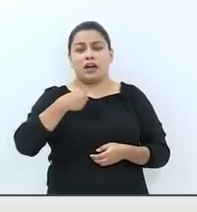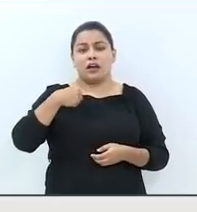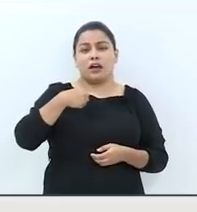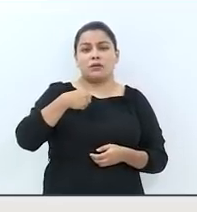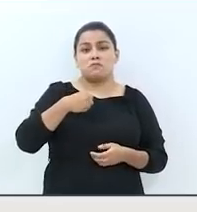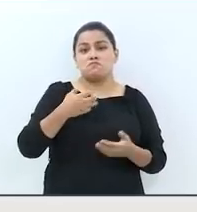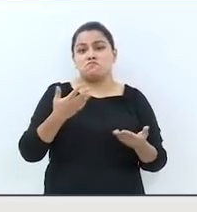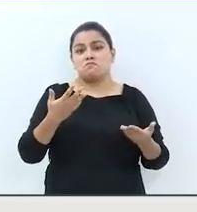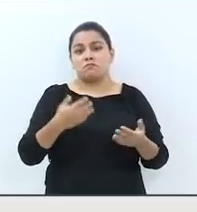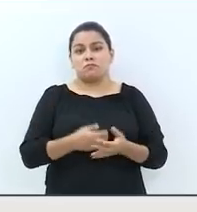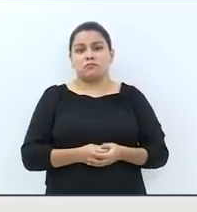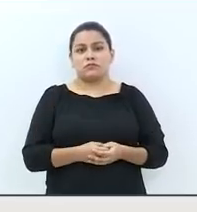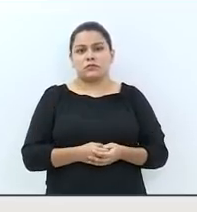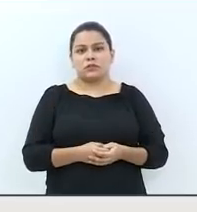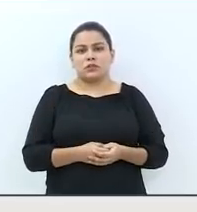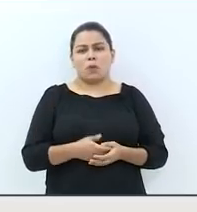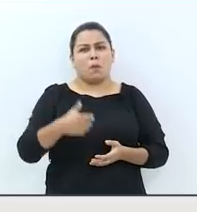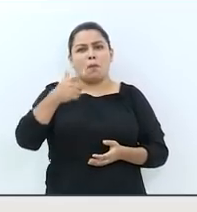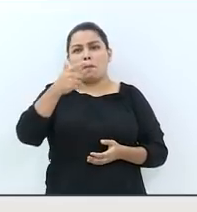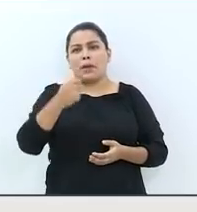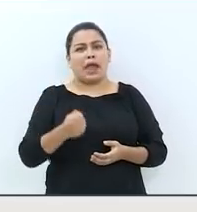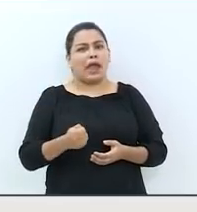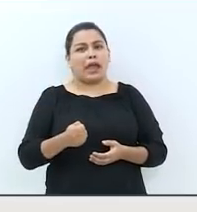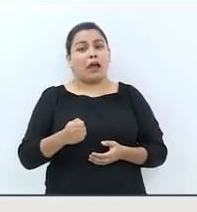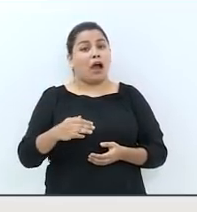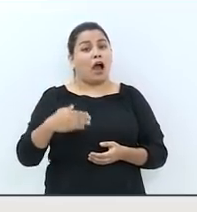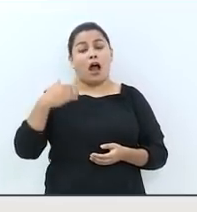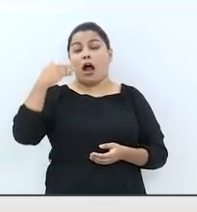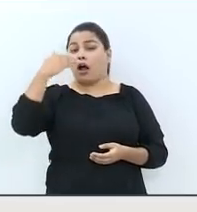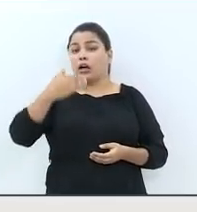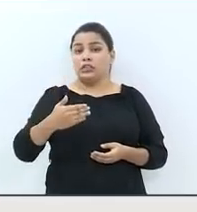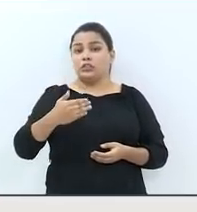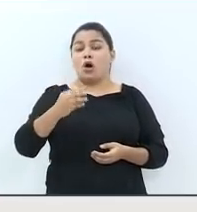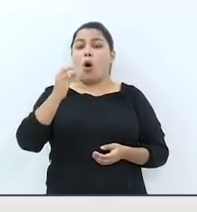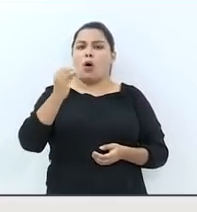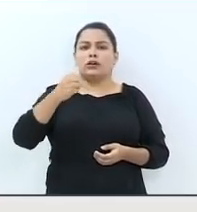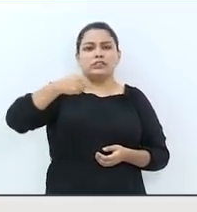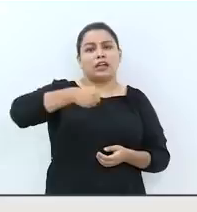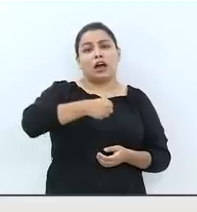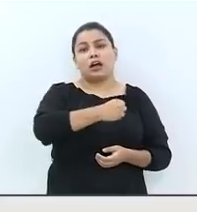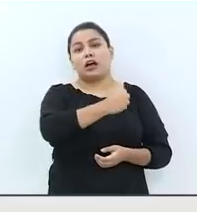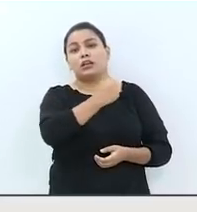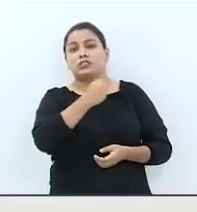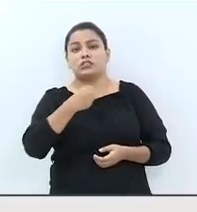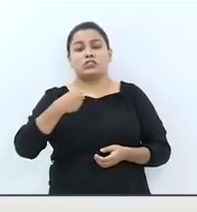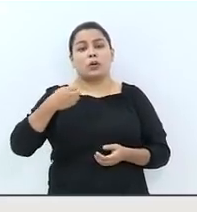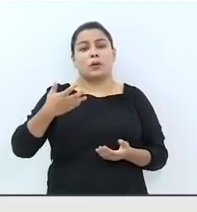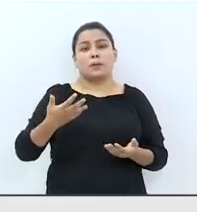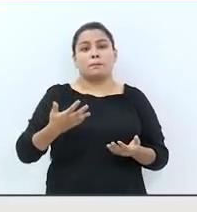una canción sobre los meses del año, o una canción incluso sobre,